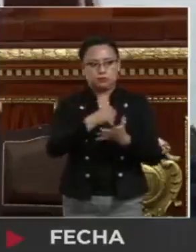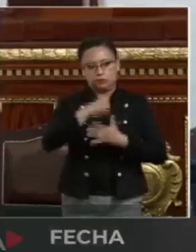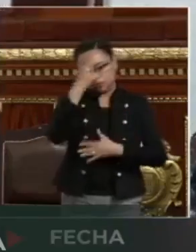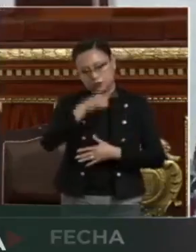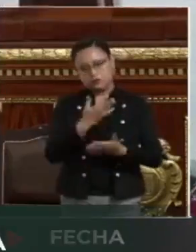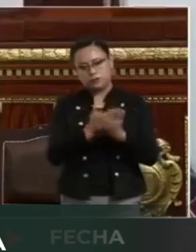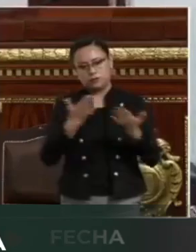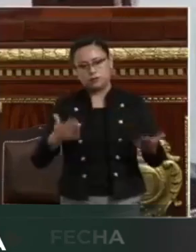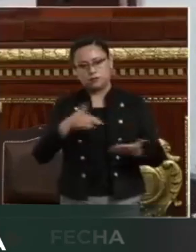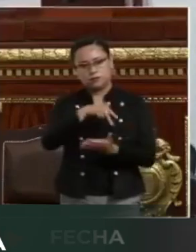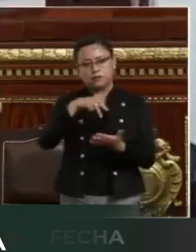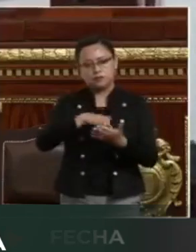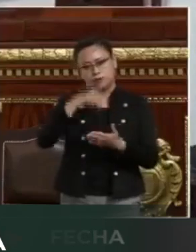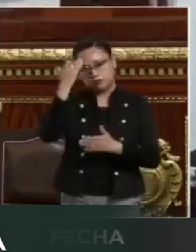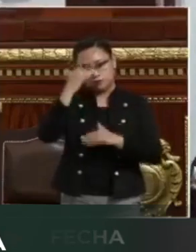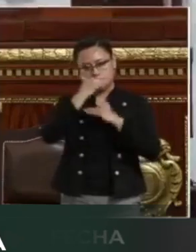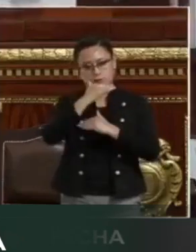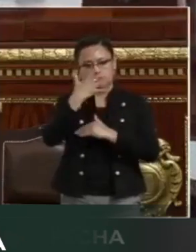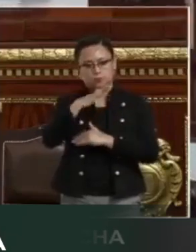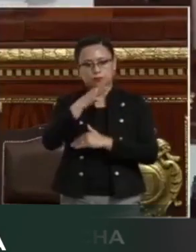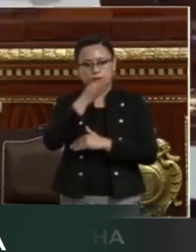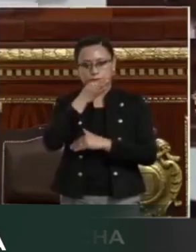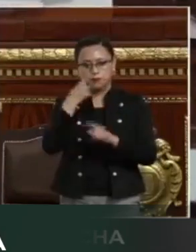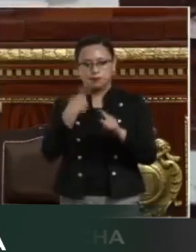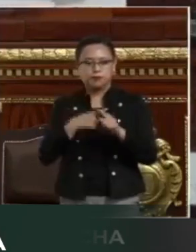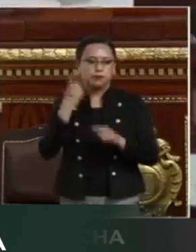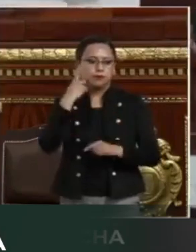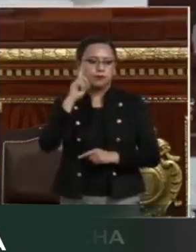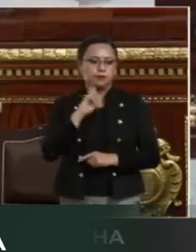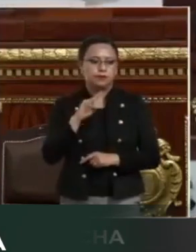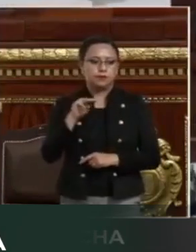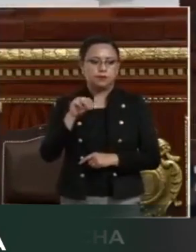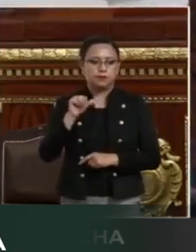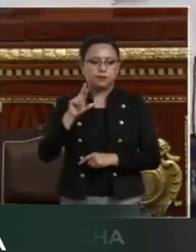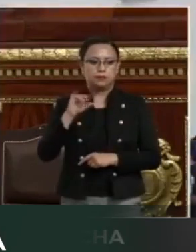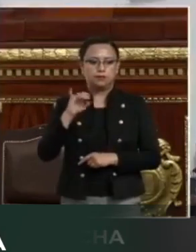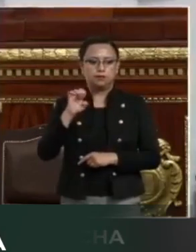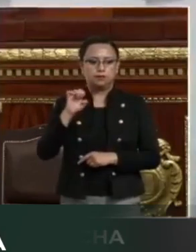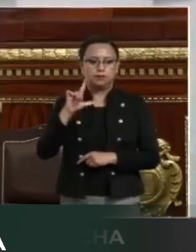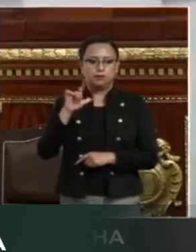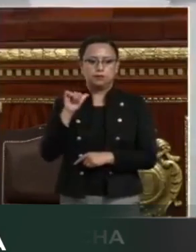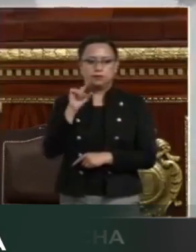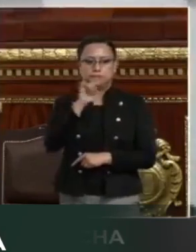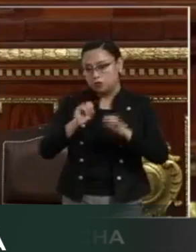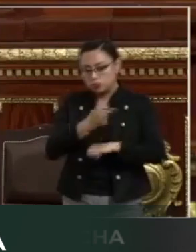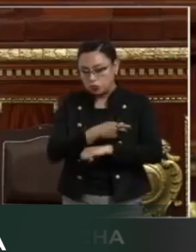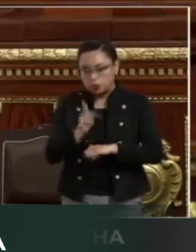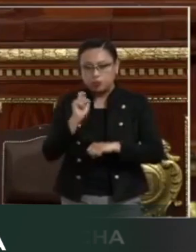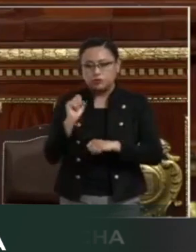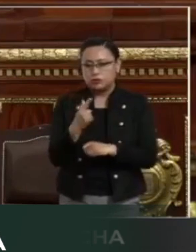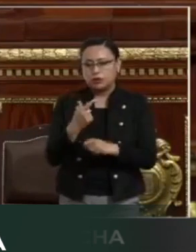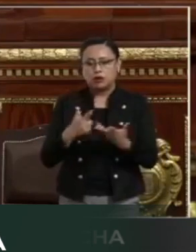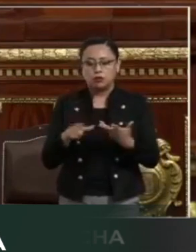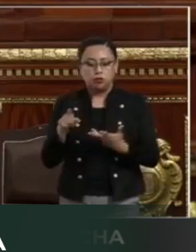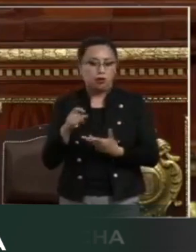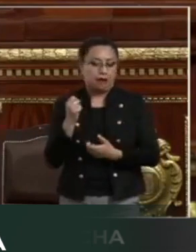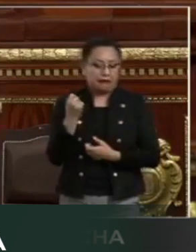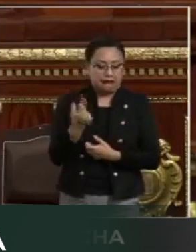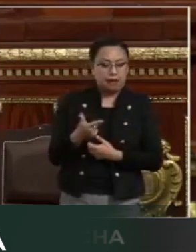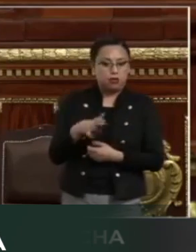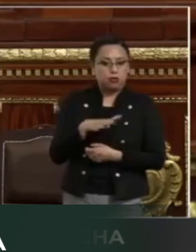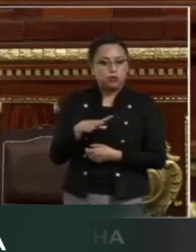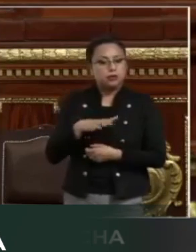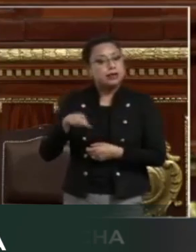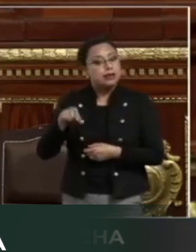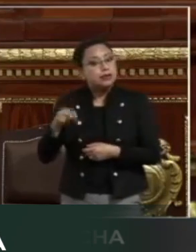Las y los diputados de la segunda legislatura avalaron una reforma a la Ley de Reconocimiento de los Derechos de las Personas Mayores del Sistema Integral para su Atención